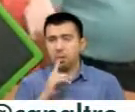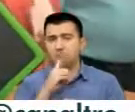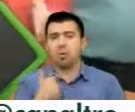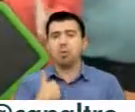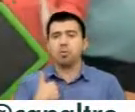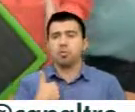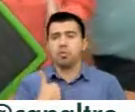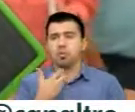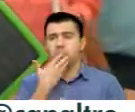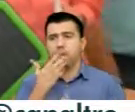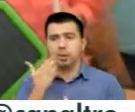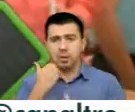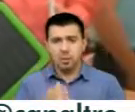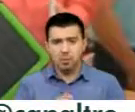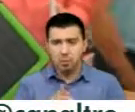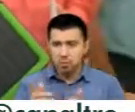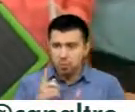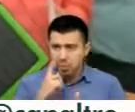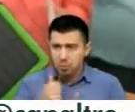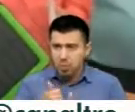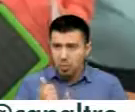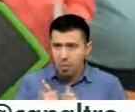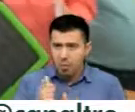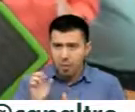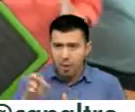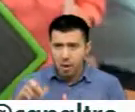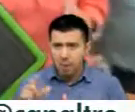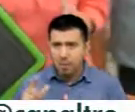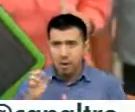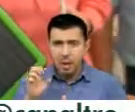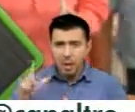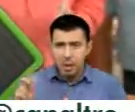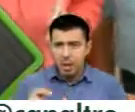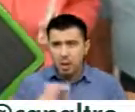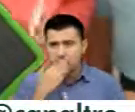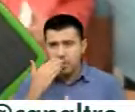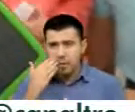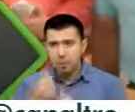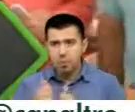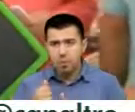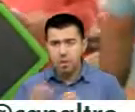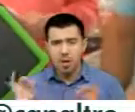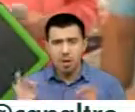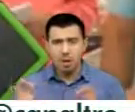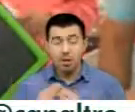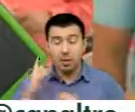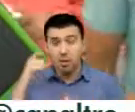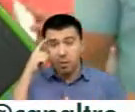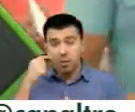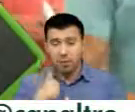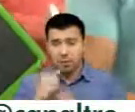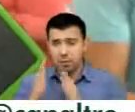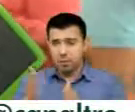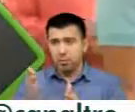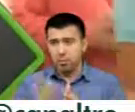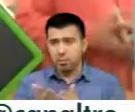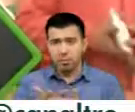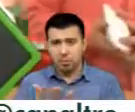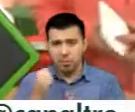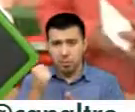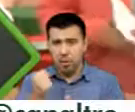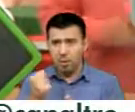están las autoridades investigando desde la gobernación estamos dispuestos a activar el plan de recompensas